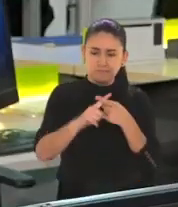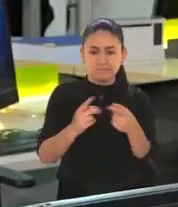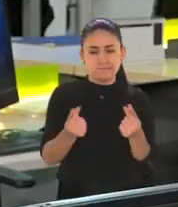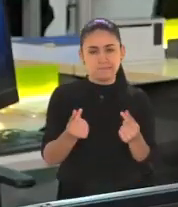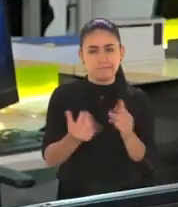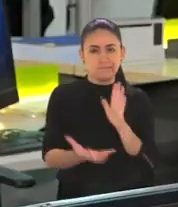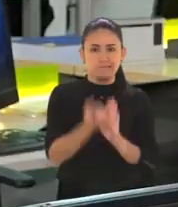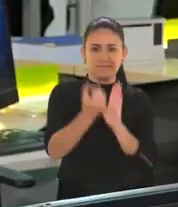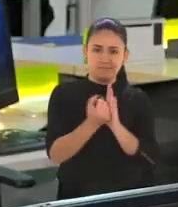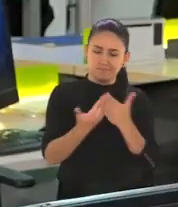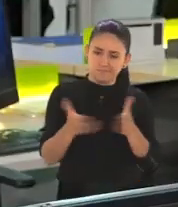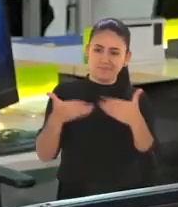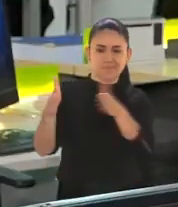de la región buenas noches